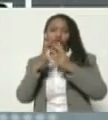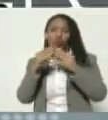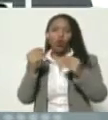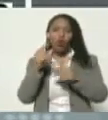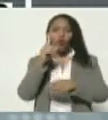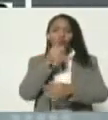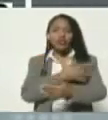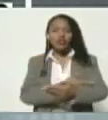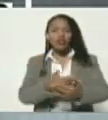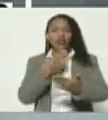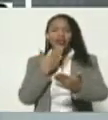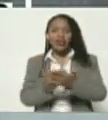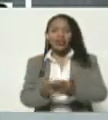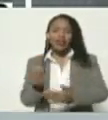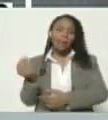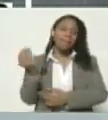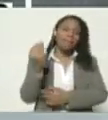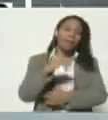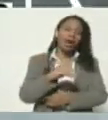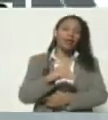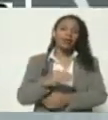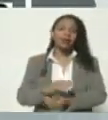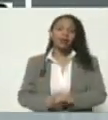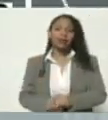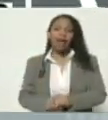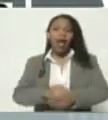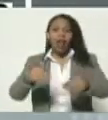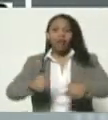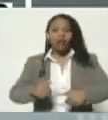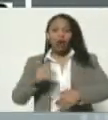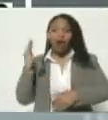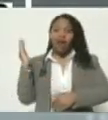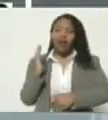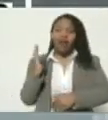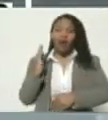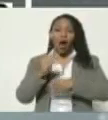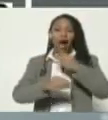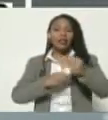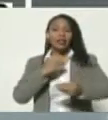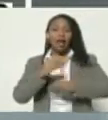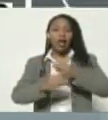millón de gracias y más por el esfuerzo que han venido haciendo.